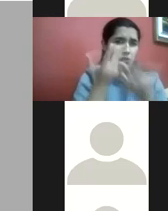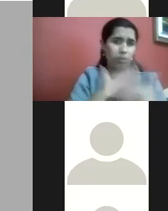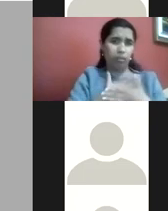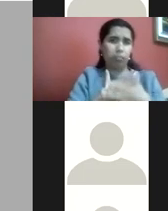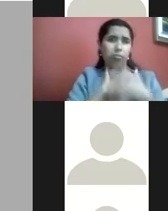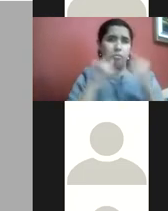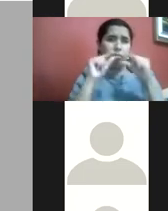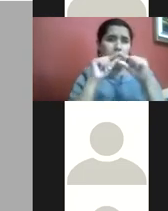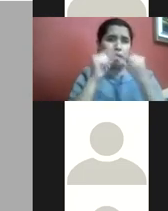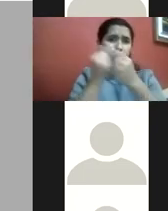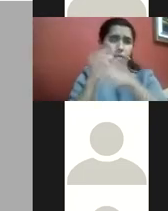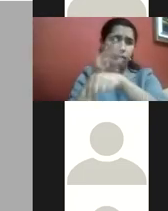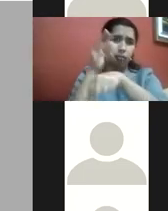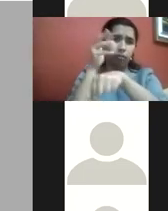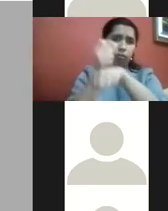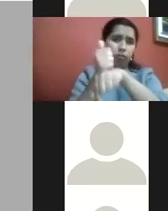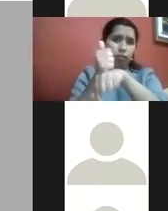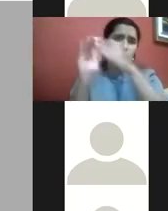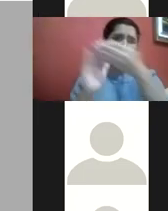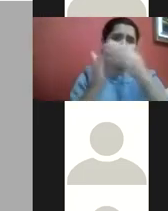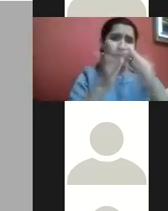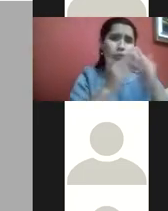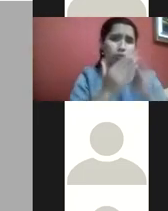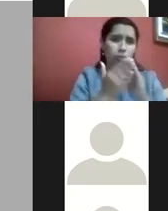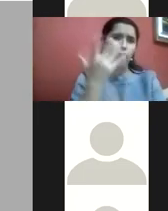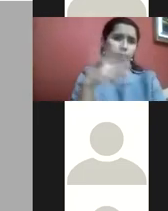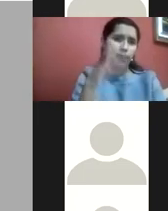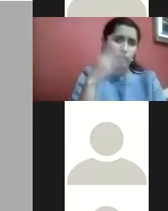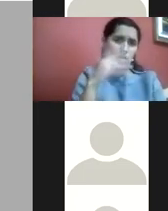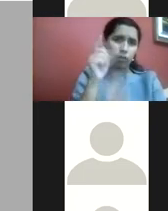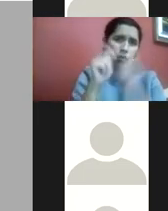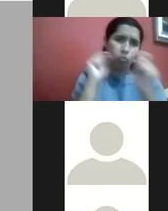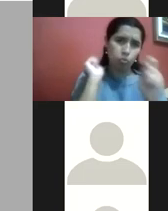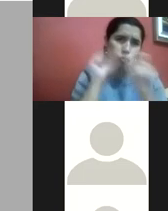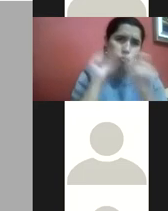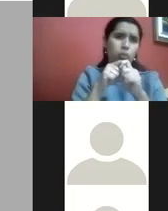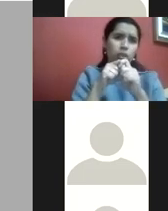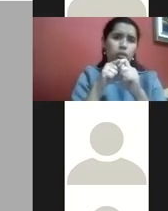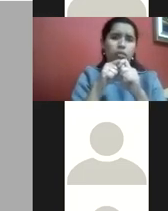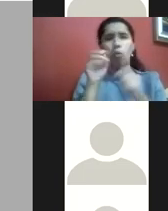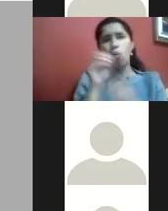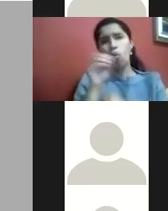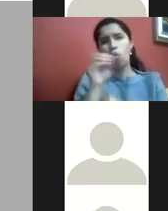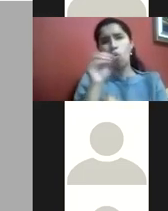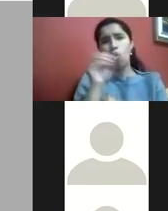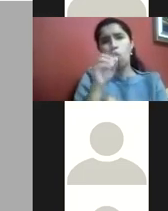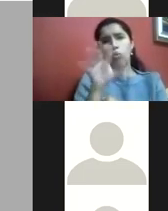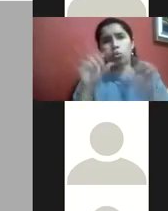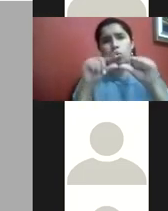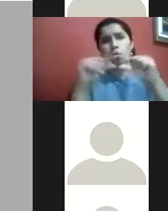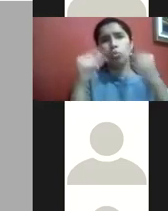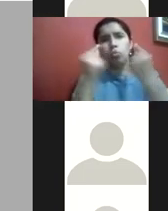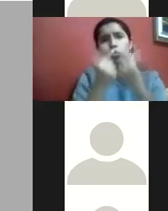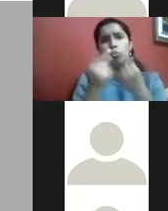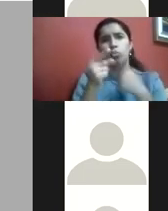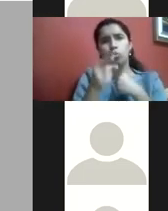establecer datos sobre la población, eso sería una estimación puntual. O si tomáramos el grupo de ustedes, sea, independientemente